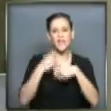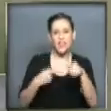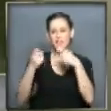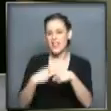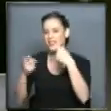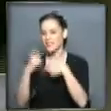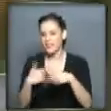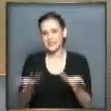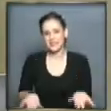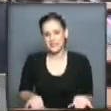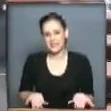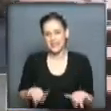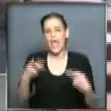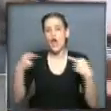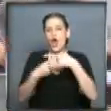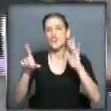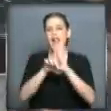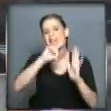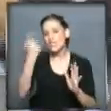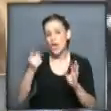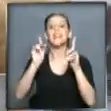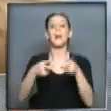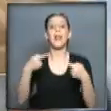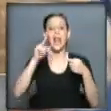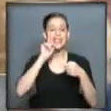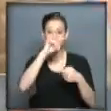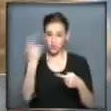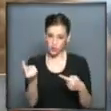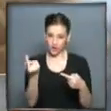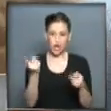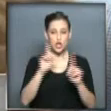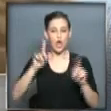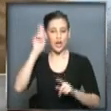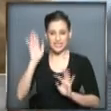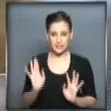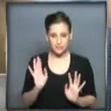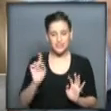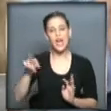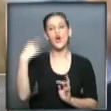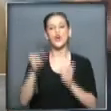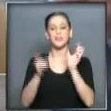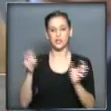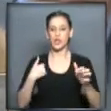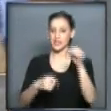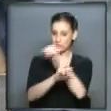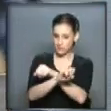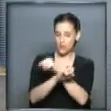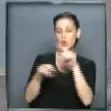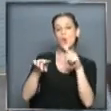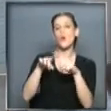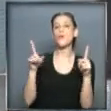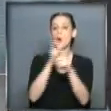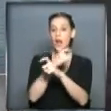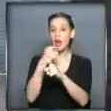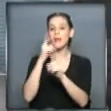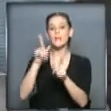Croacia, violando leyes nacionales e internacionales. Entre los otros condenados por el fallo, se incluye a Oscar